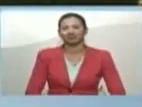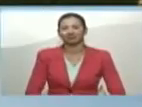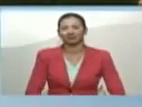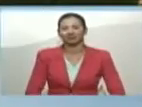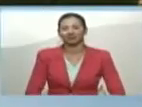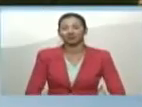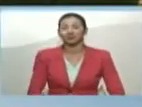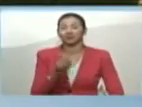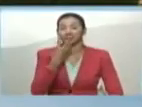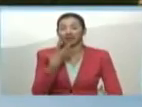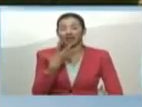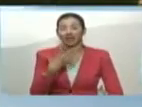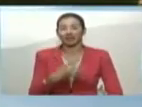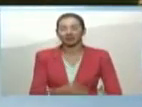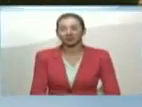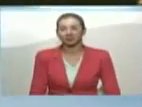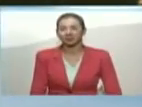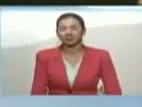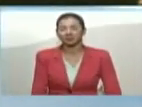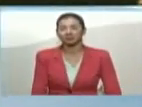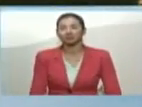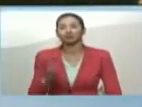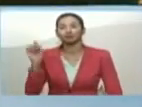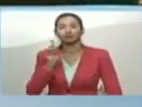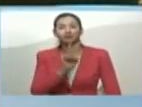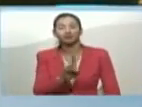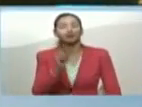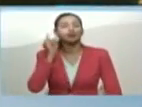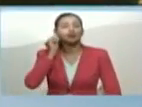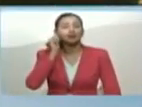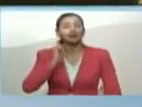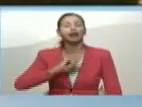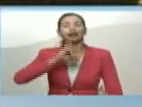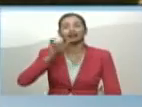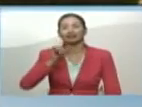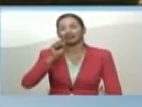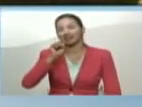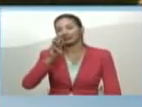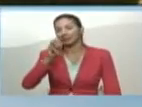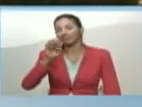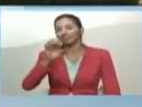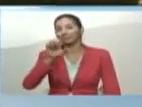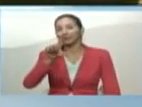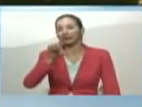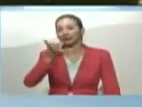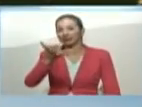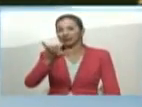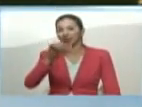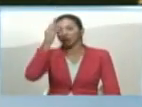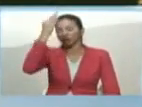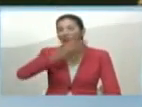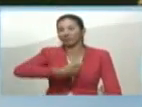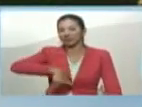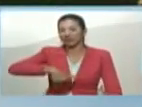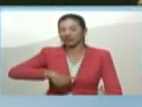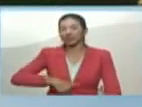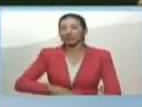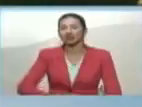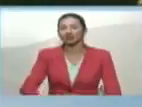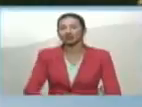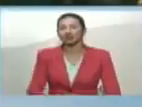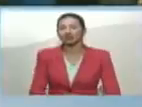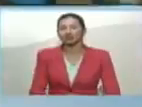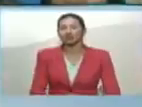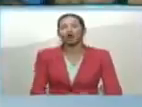Muy bien, voy a darle la palabra a Yasmely Carrero, del Consejo Presidencial